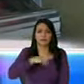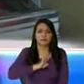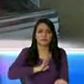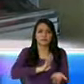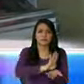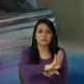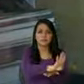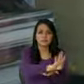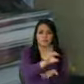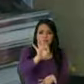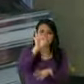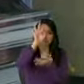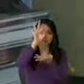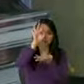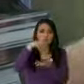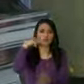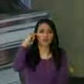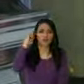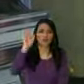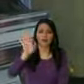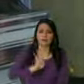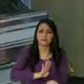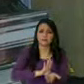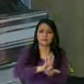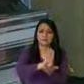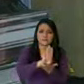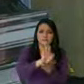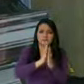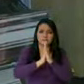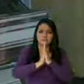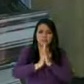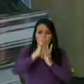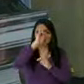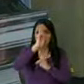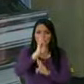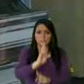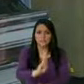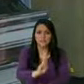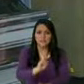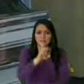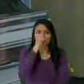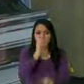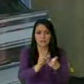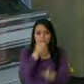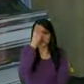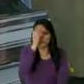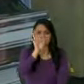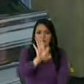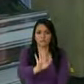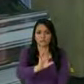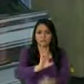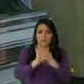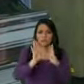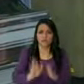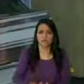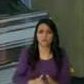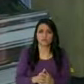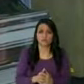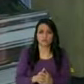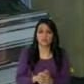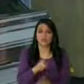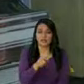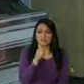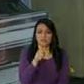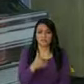a los voceros del correísmo y exigimos que se respete la voluntad del pueblo ecuatoriano, que fue en